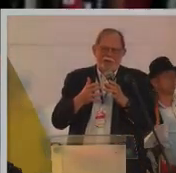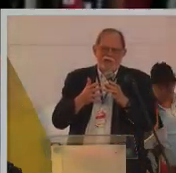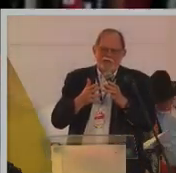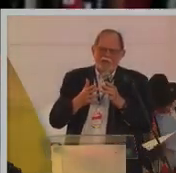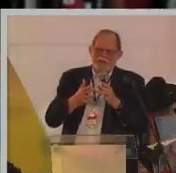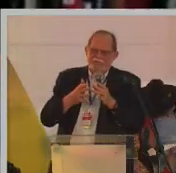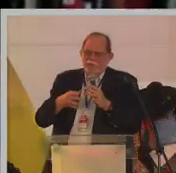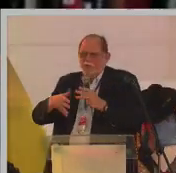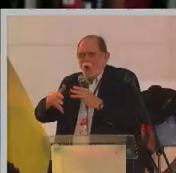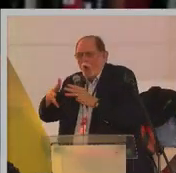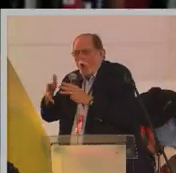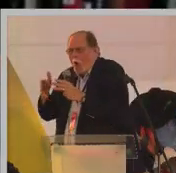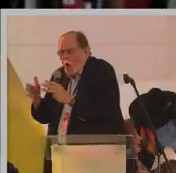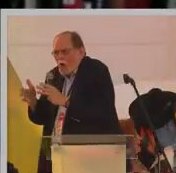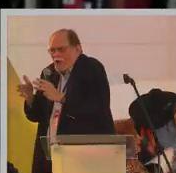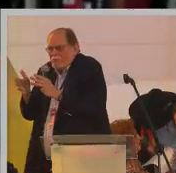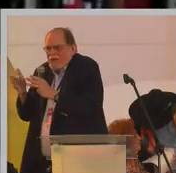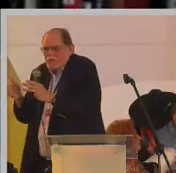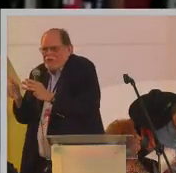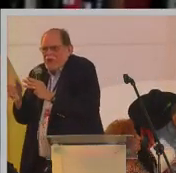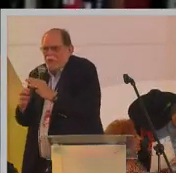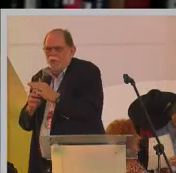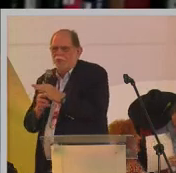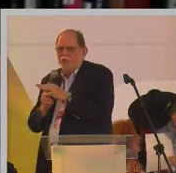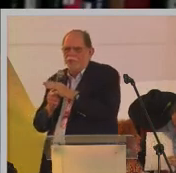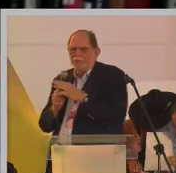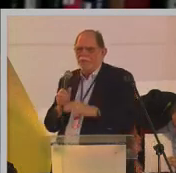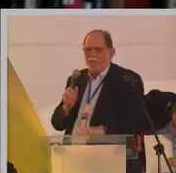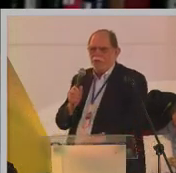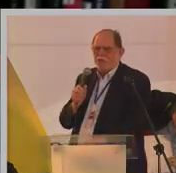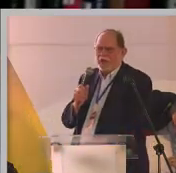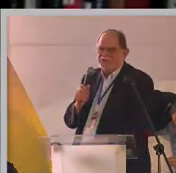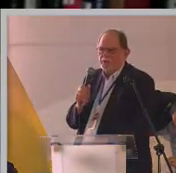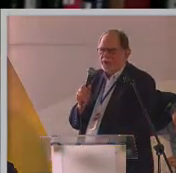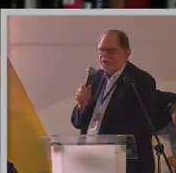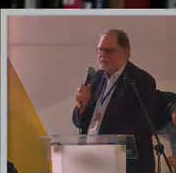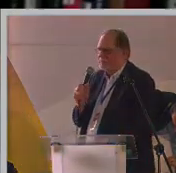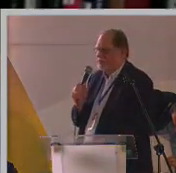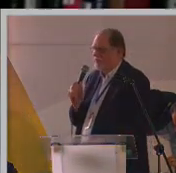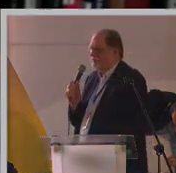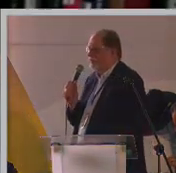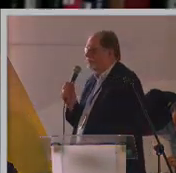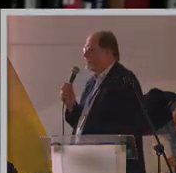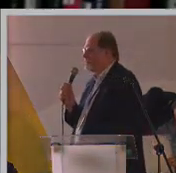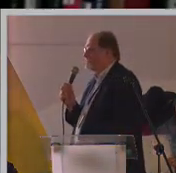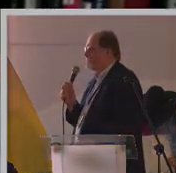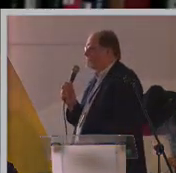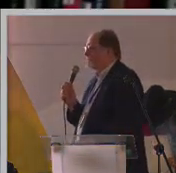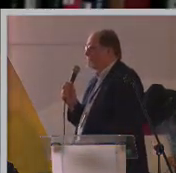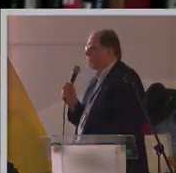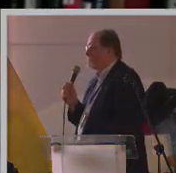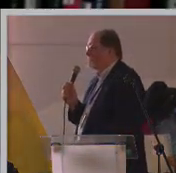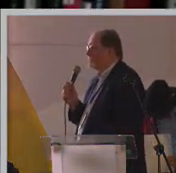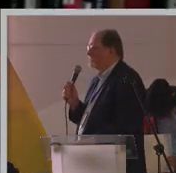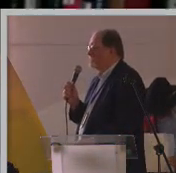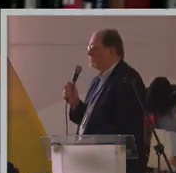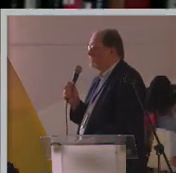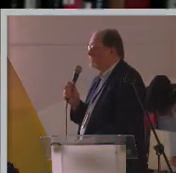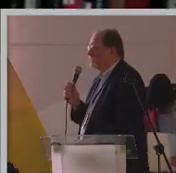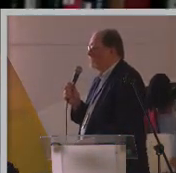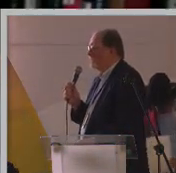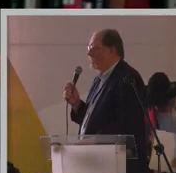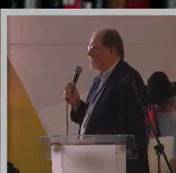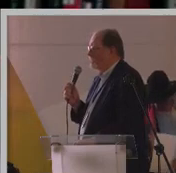de los autoritarianismos o en manos de una democracia participativa.